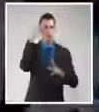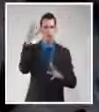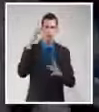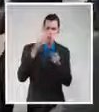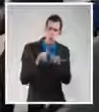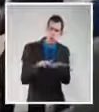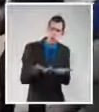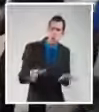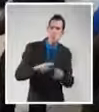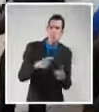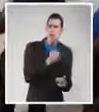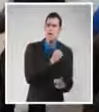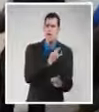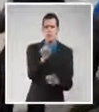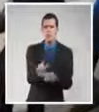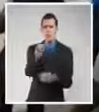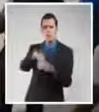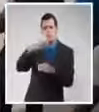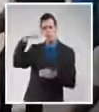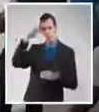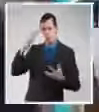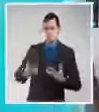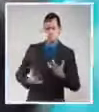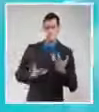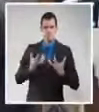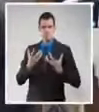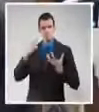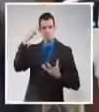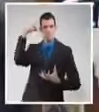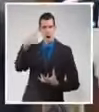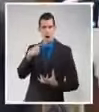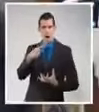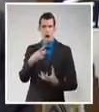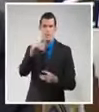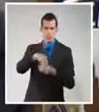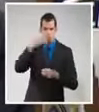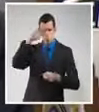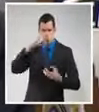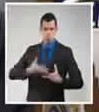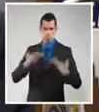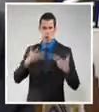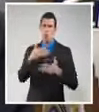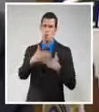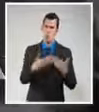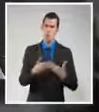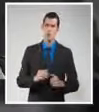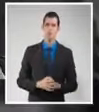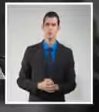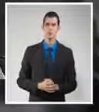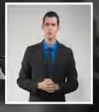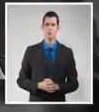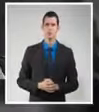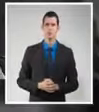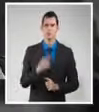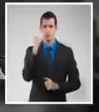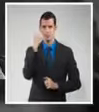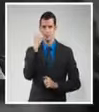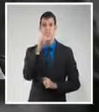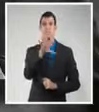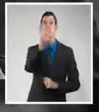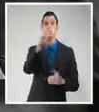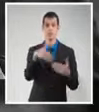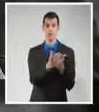social y subvertir el orden constitucional. En solo 50 días, funcionarios estadounidenses realizaron